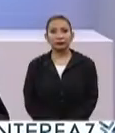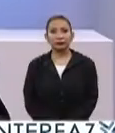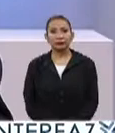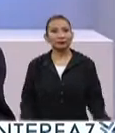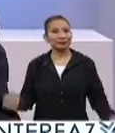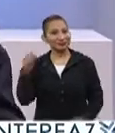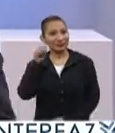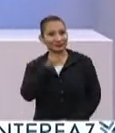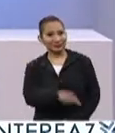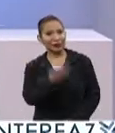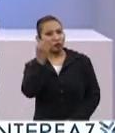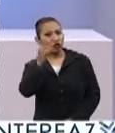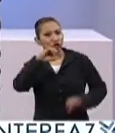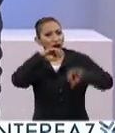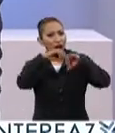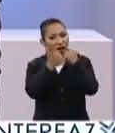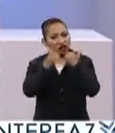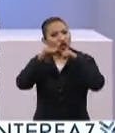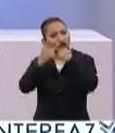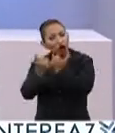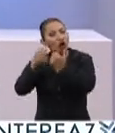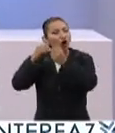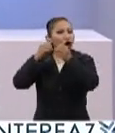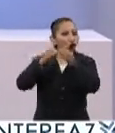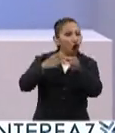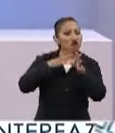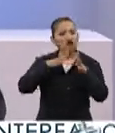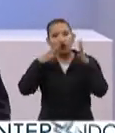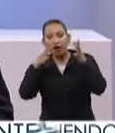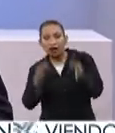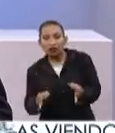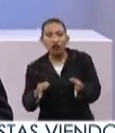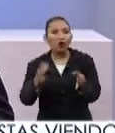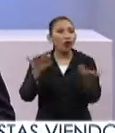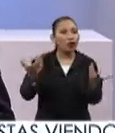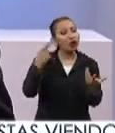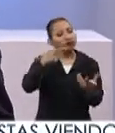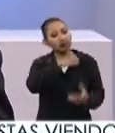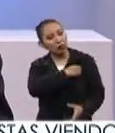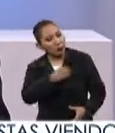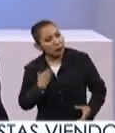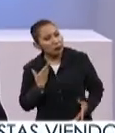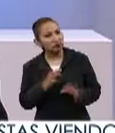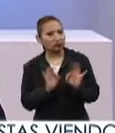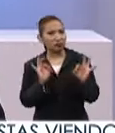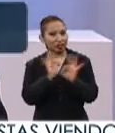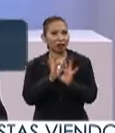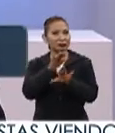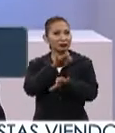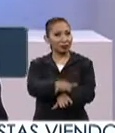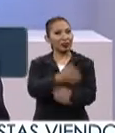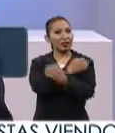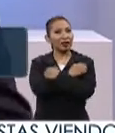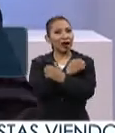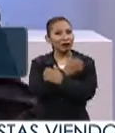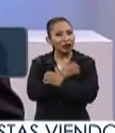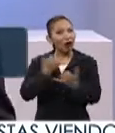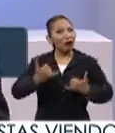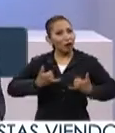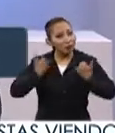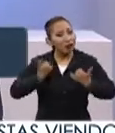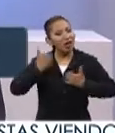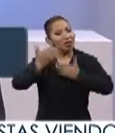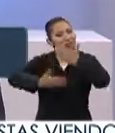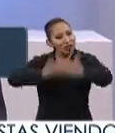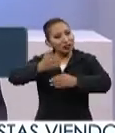Y precisamente hay muchas organizaciones, organismos, fundaciones con un compromiso muy importante sobre la educación, los jóvenes,